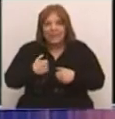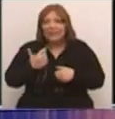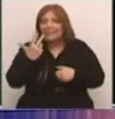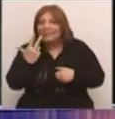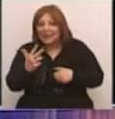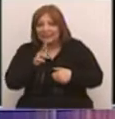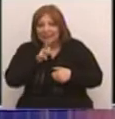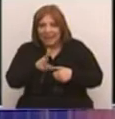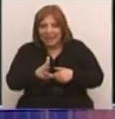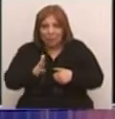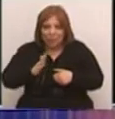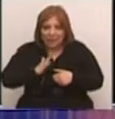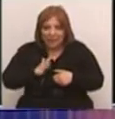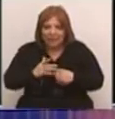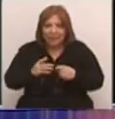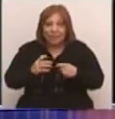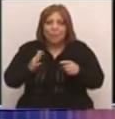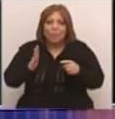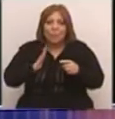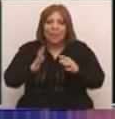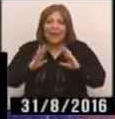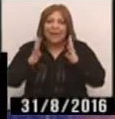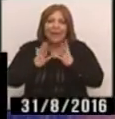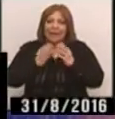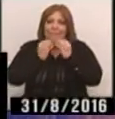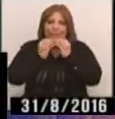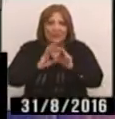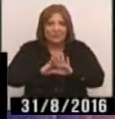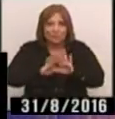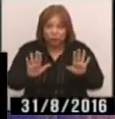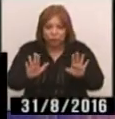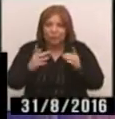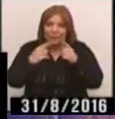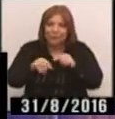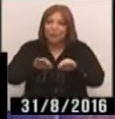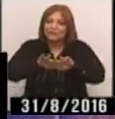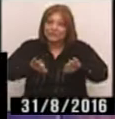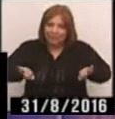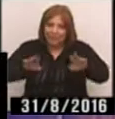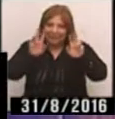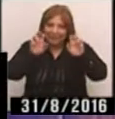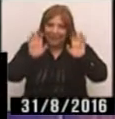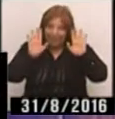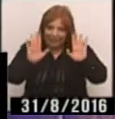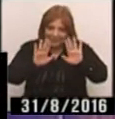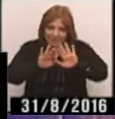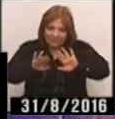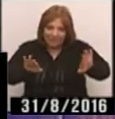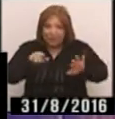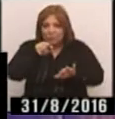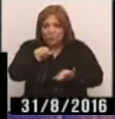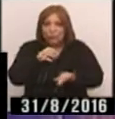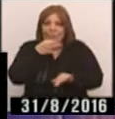mujeres. Yo creo que ser mujer es un privilegio maravilloso, pero yo creo que hay que separar las cosas. En los casos que tú mencionabas,